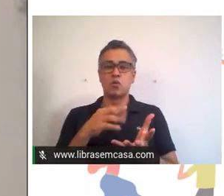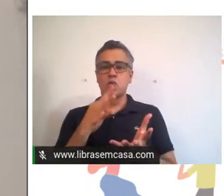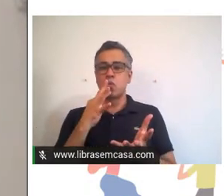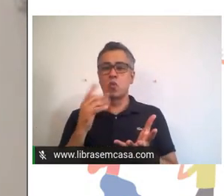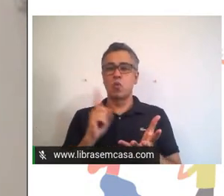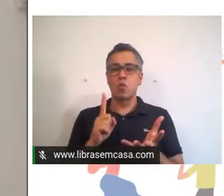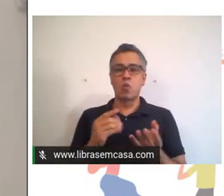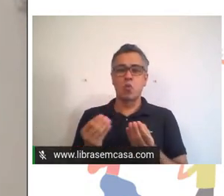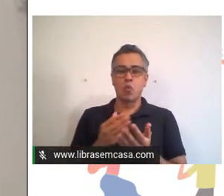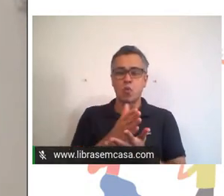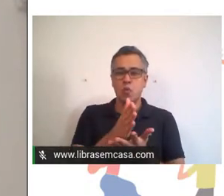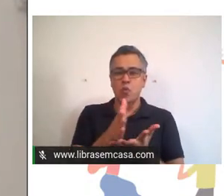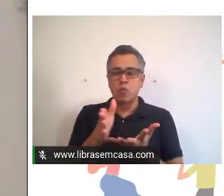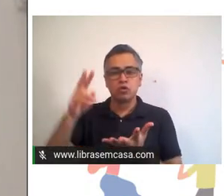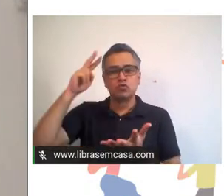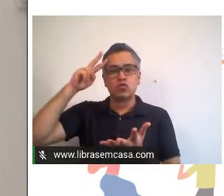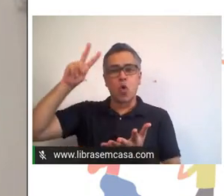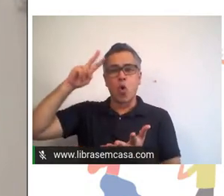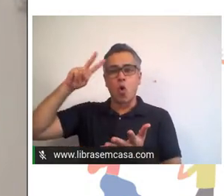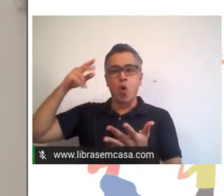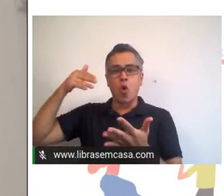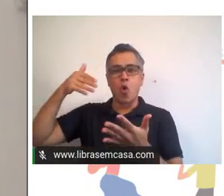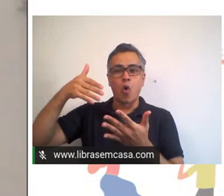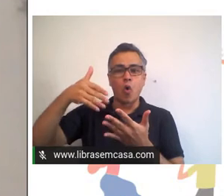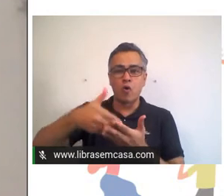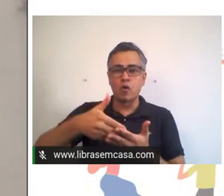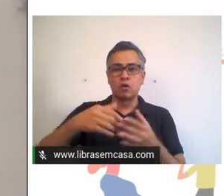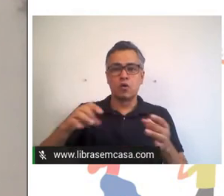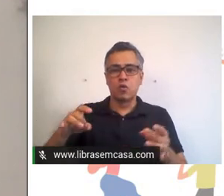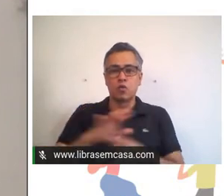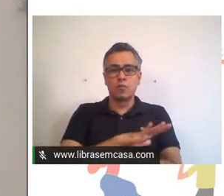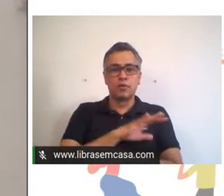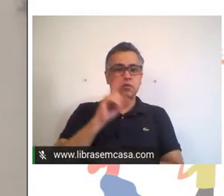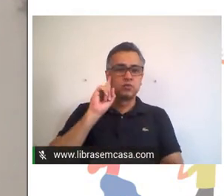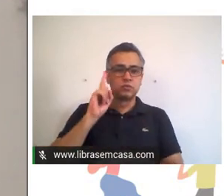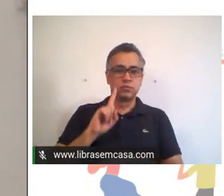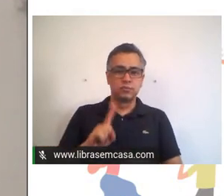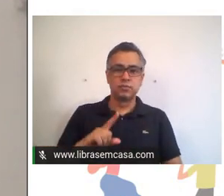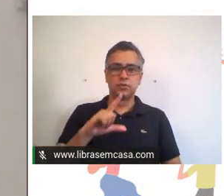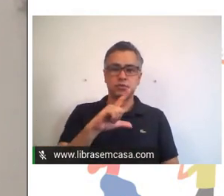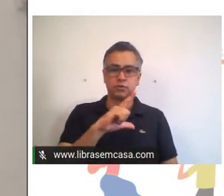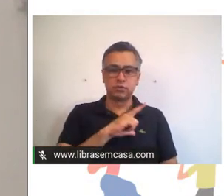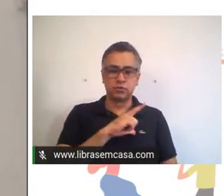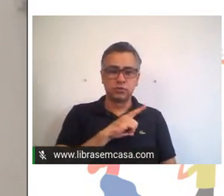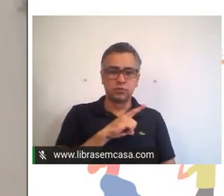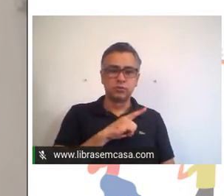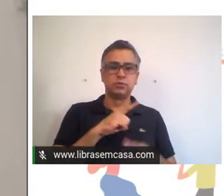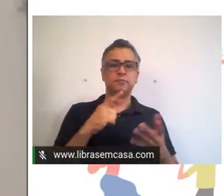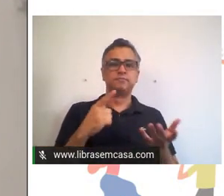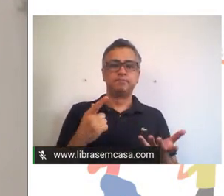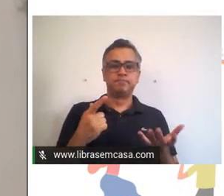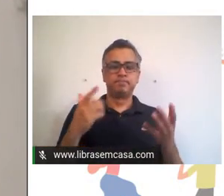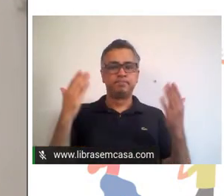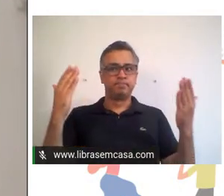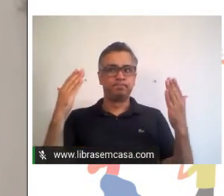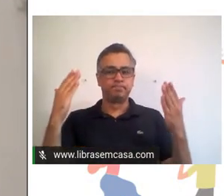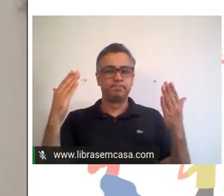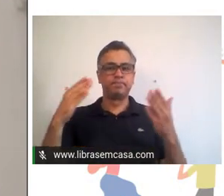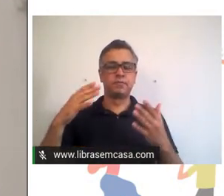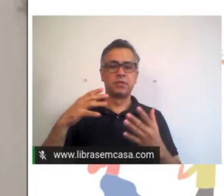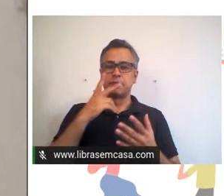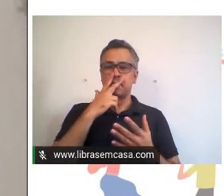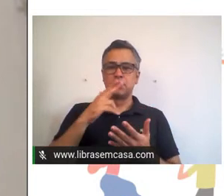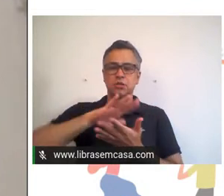canal, la historia completa, sí todas las sospechas indican que tienen que ver con, bueno, la